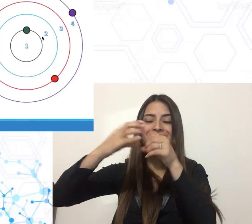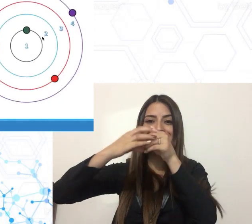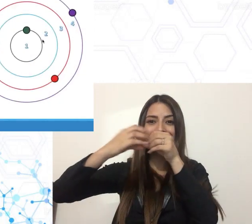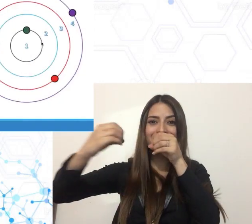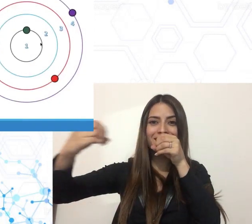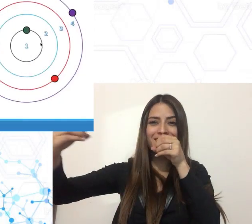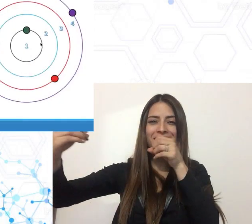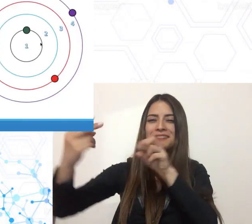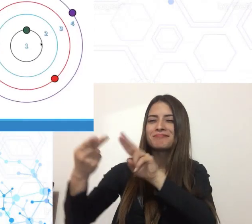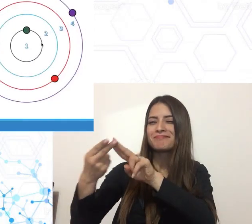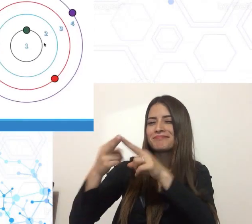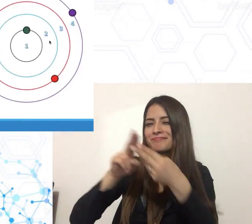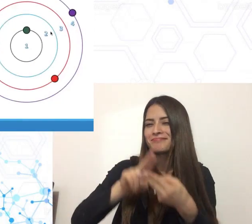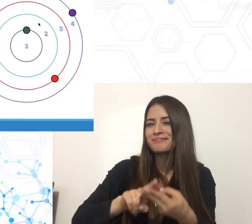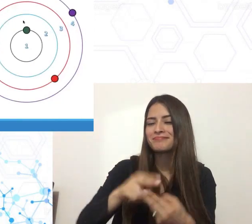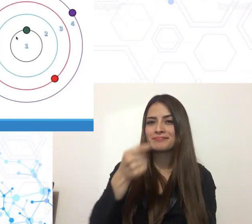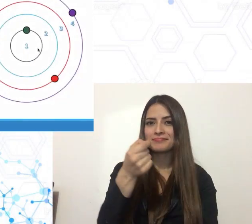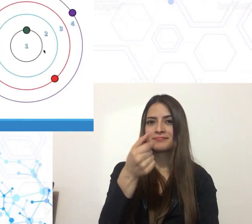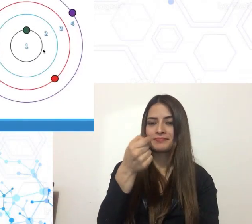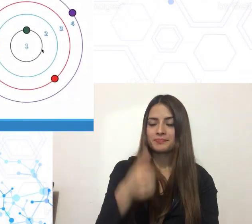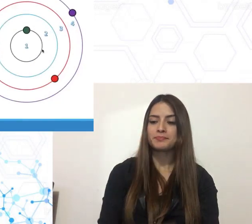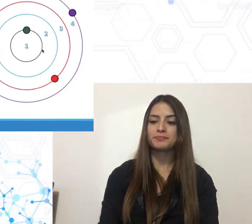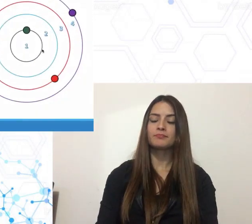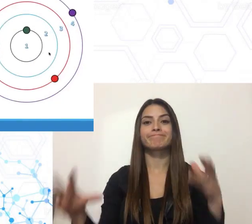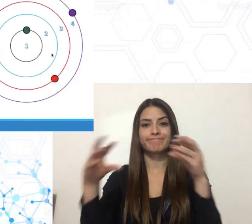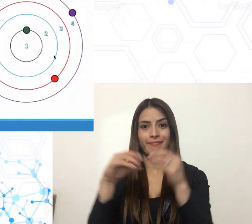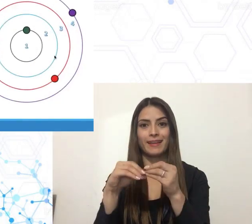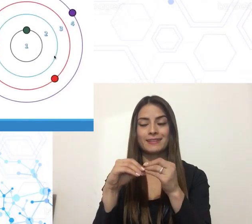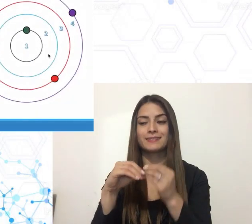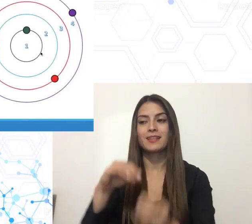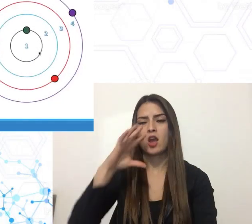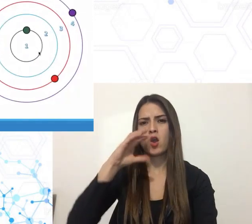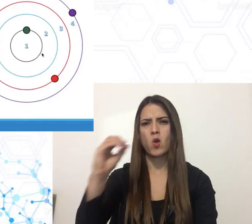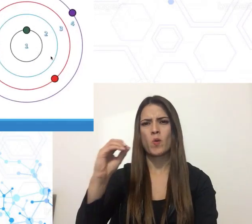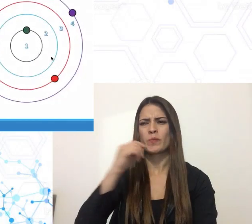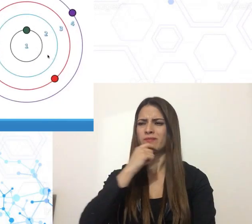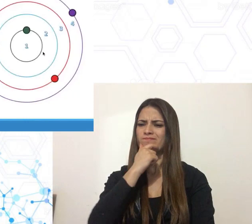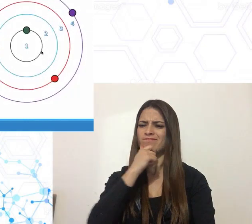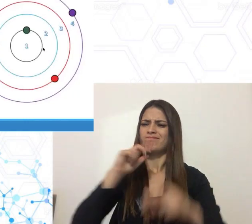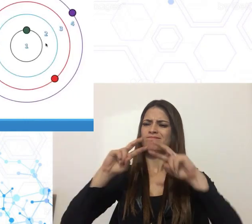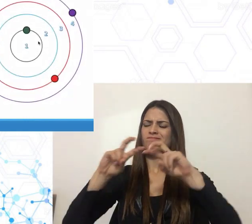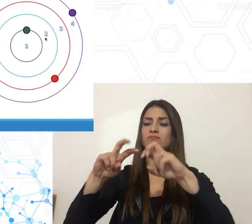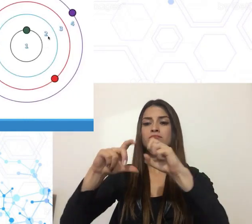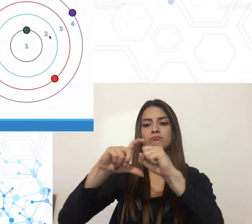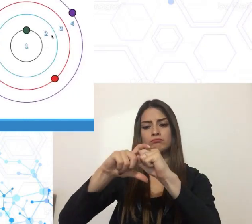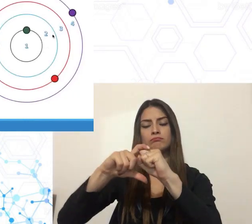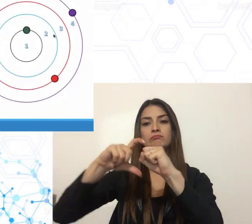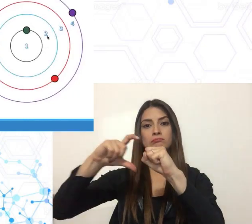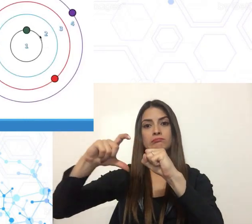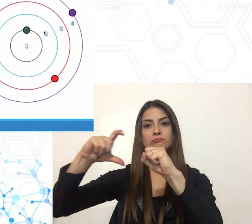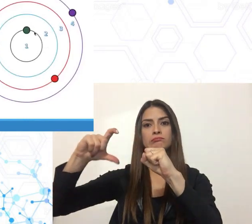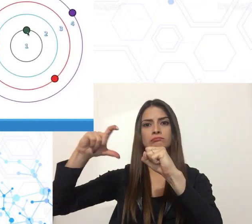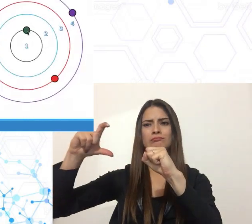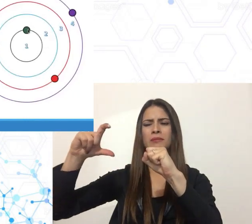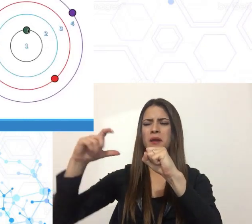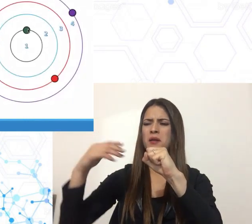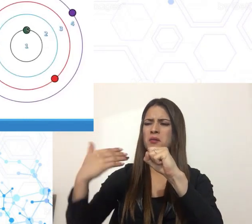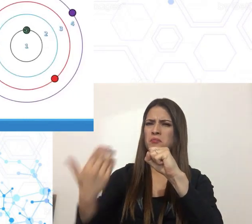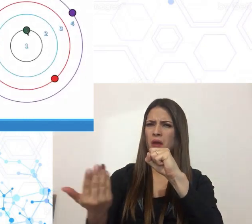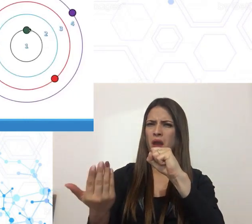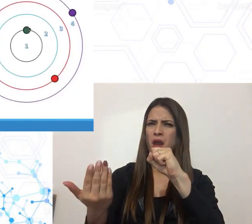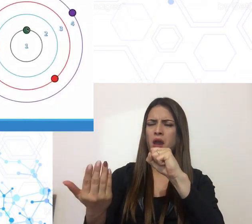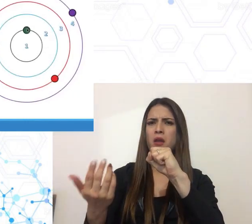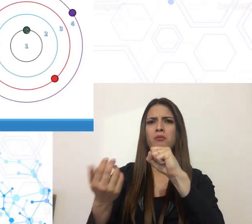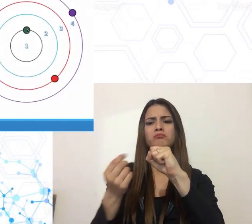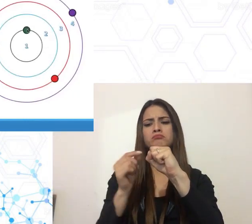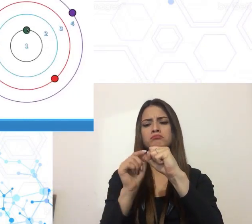por qué existían entonces unos niveles de energía tan amplios para unos campos en donde el electrón